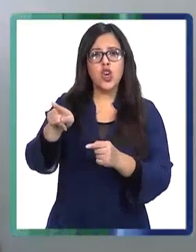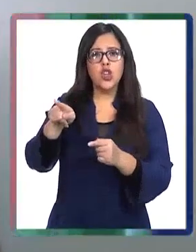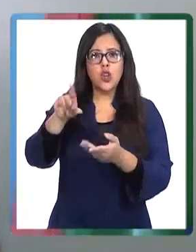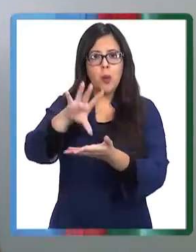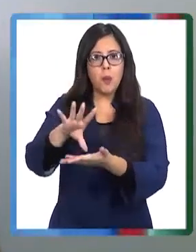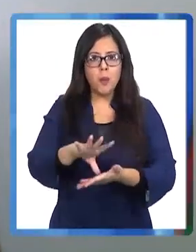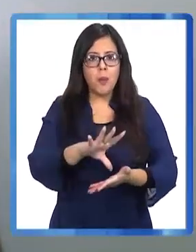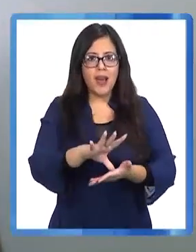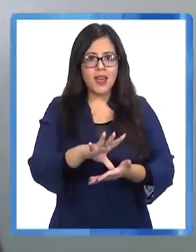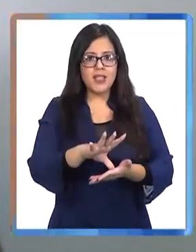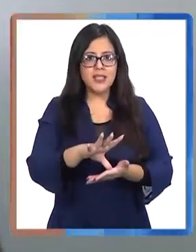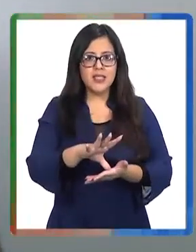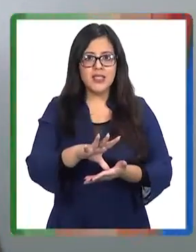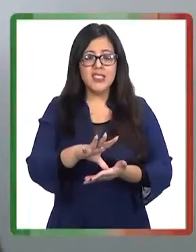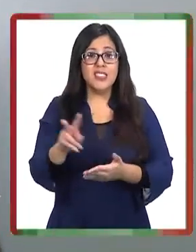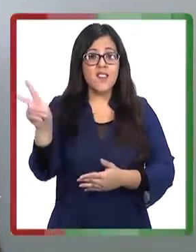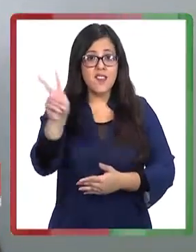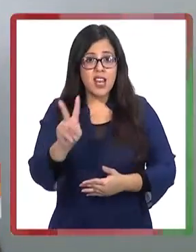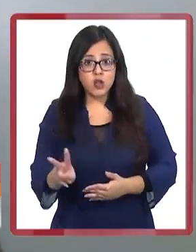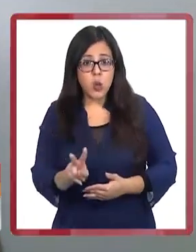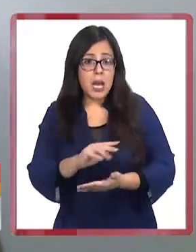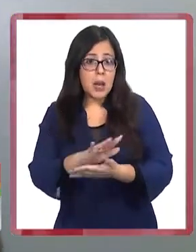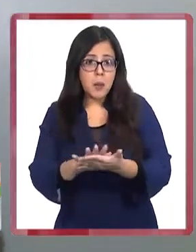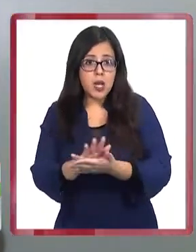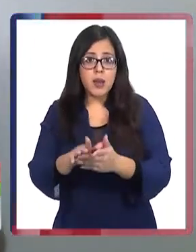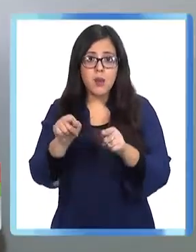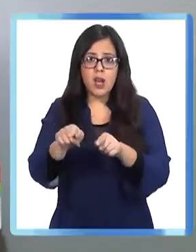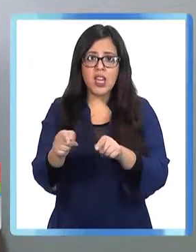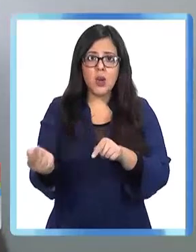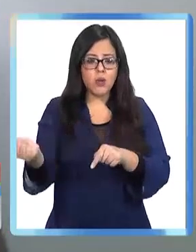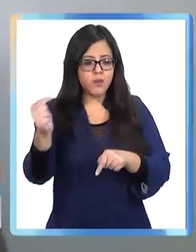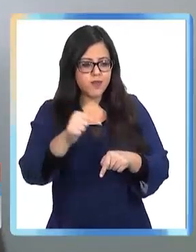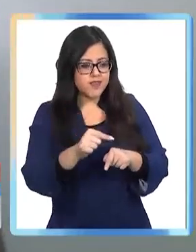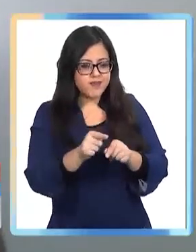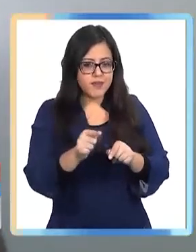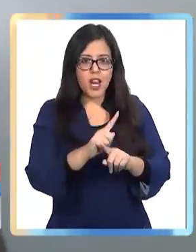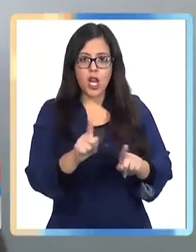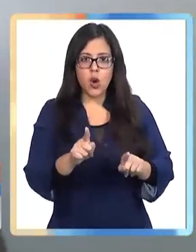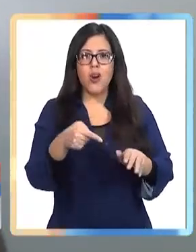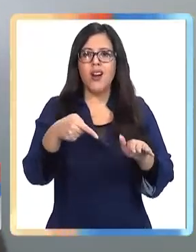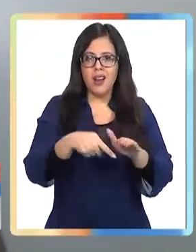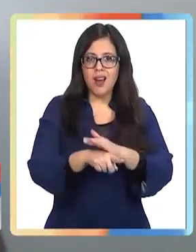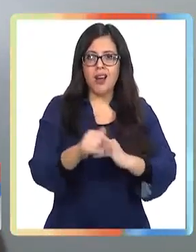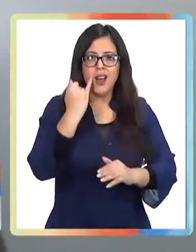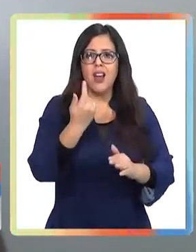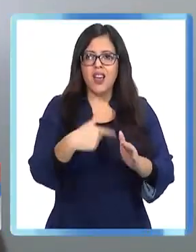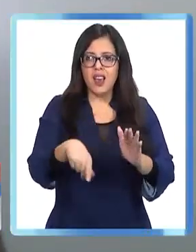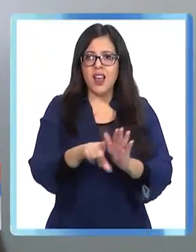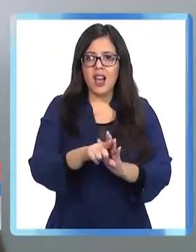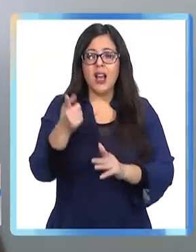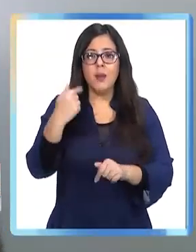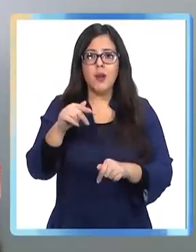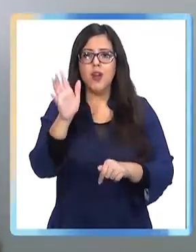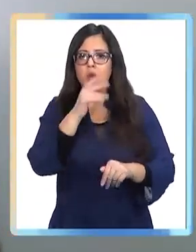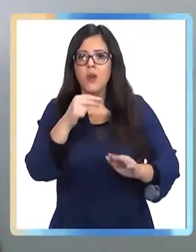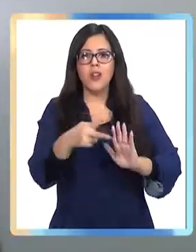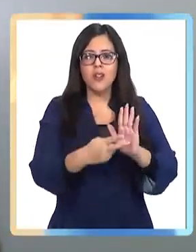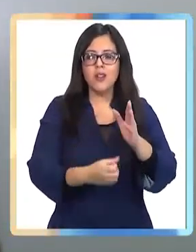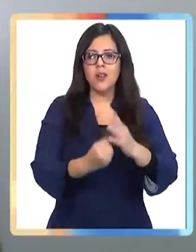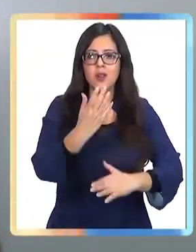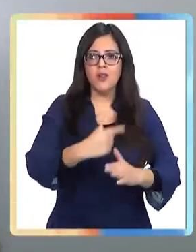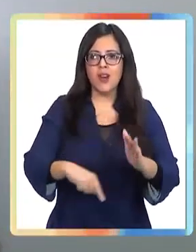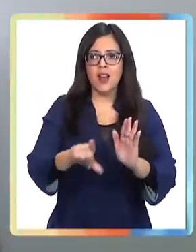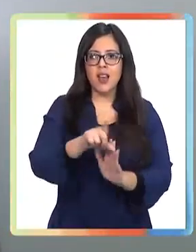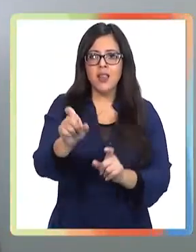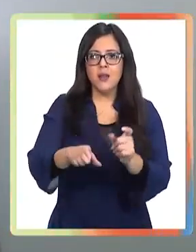otras nacionalidades, la reconducción no operó. En ese sentido, lamentablemente no fue eficaz la normativa o la